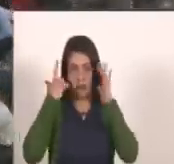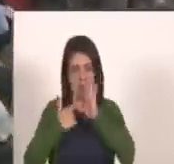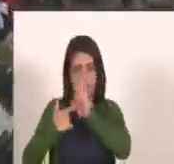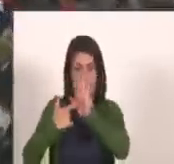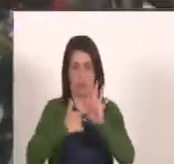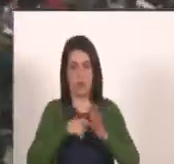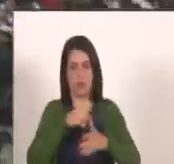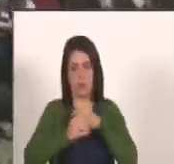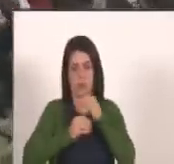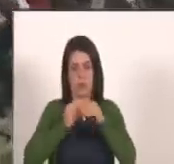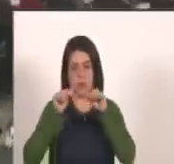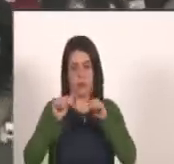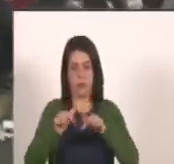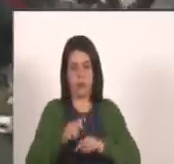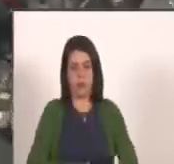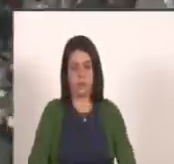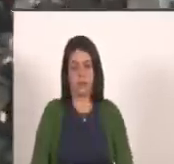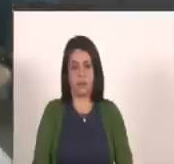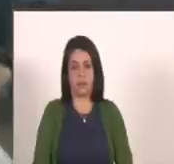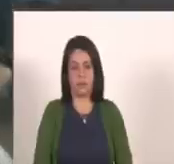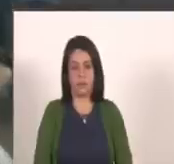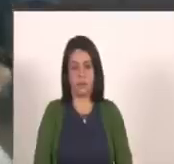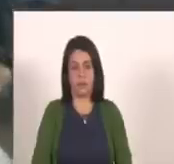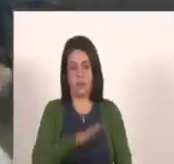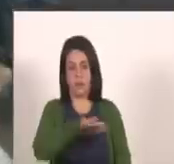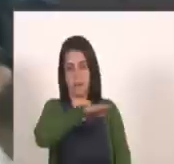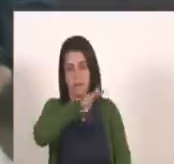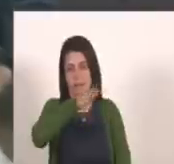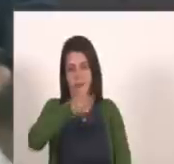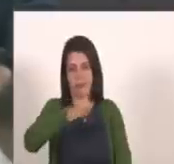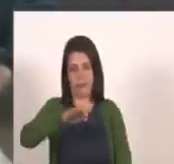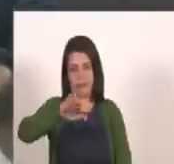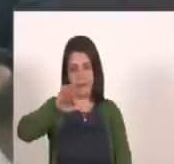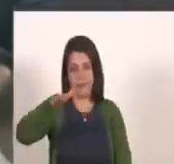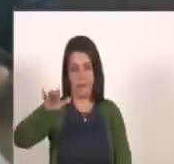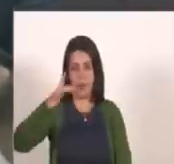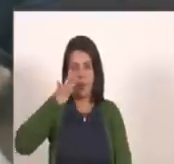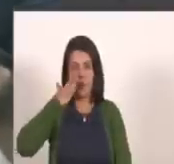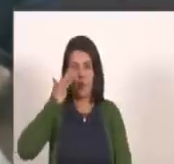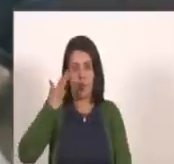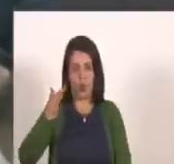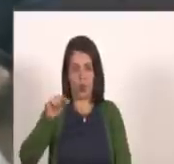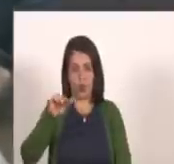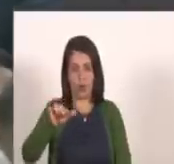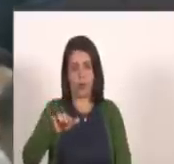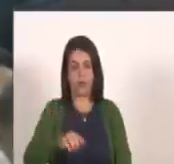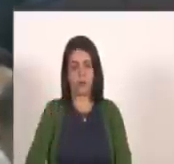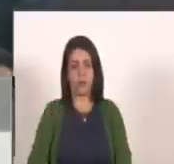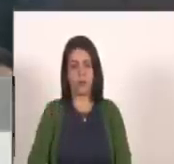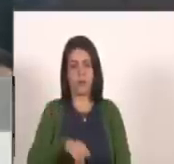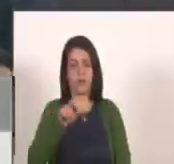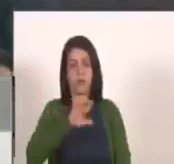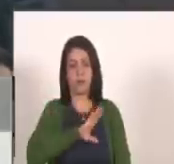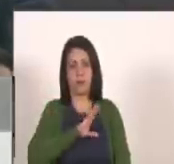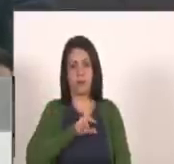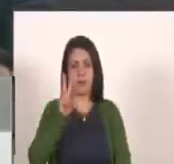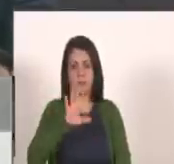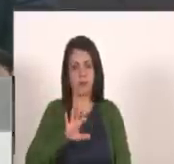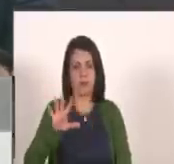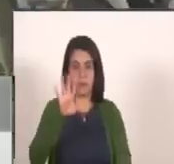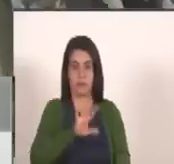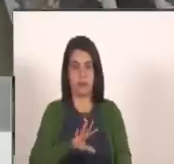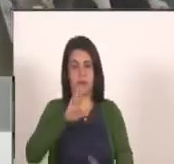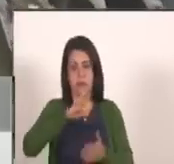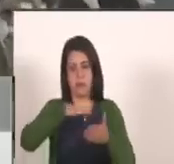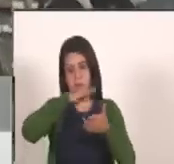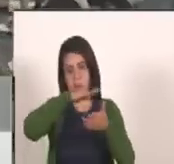reflejar esa playa, ese mar, esas tradiciones de la afrovenezolanía, con